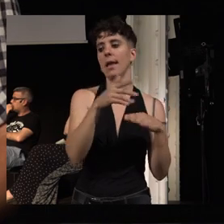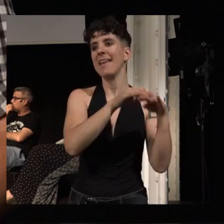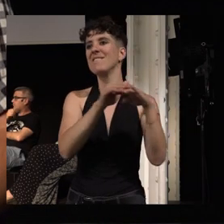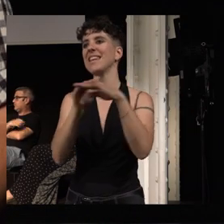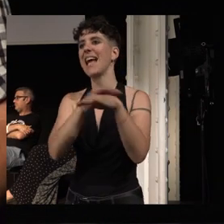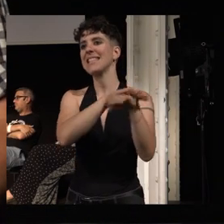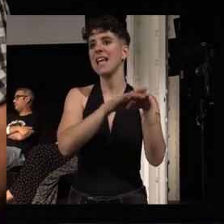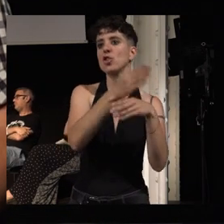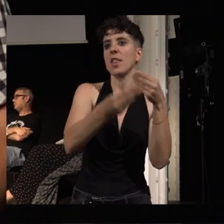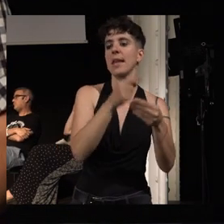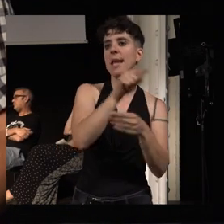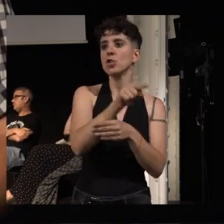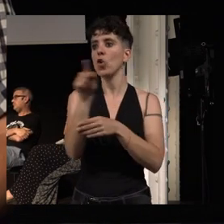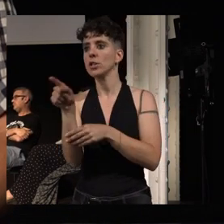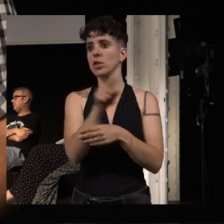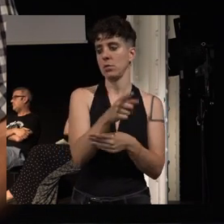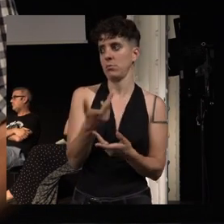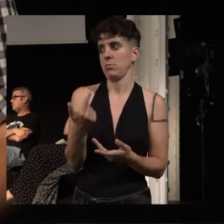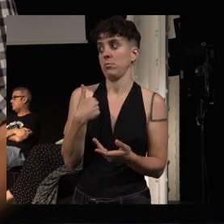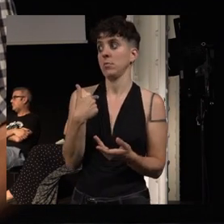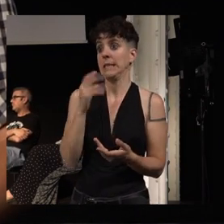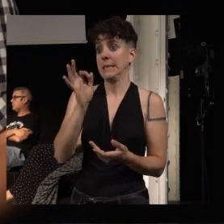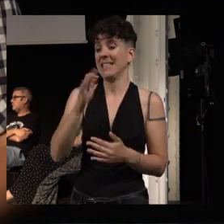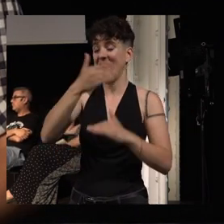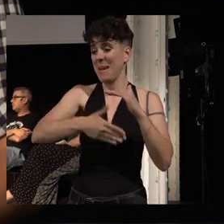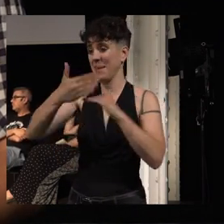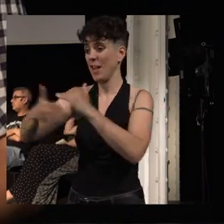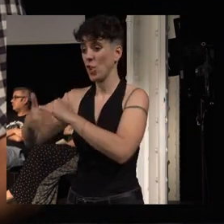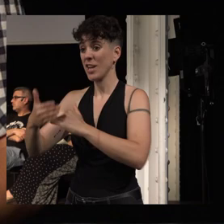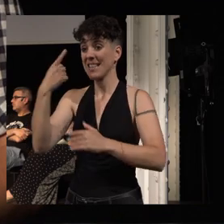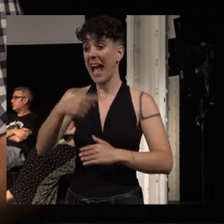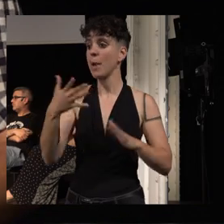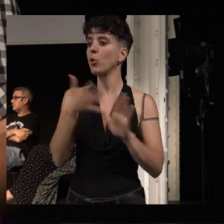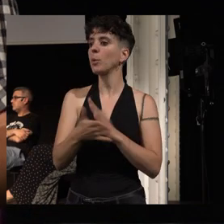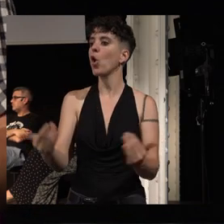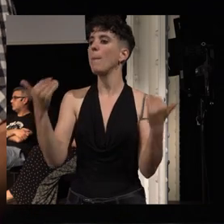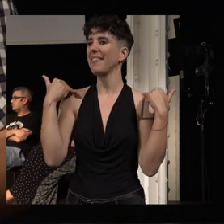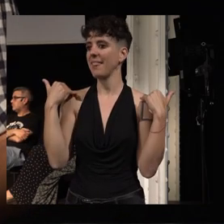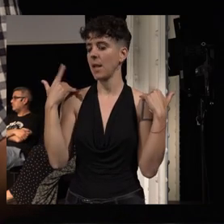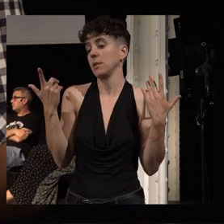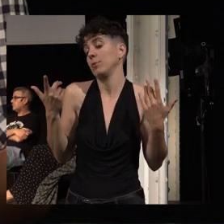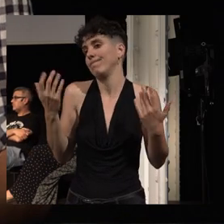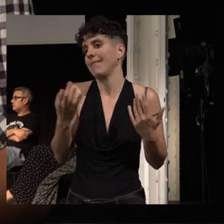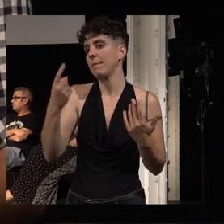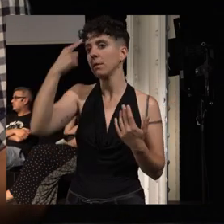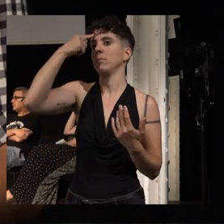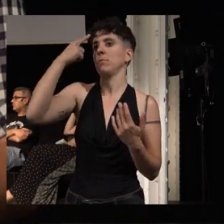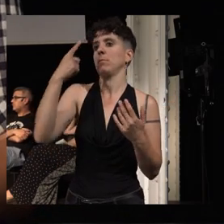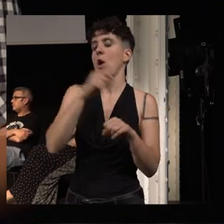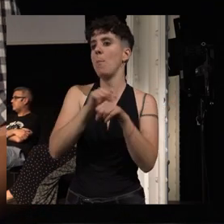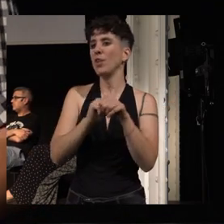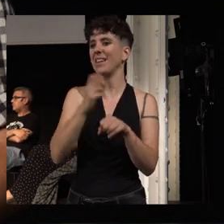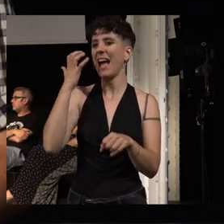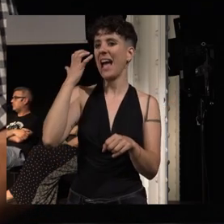otro, ¿no? Es decir, efectivamente, hay muchas limitaciones por las cuestiones de competencia y esto hay que tenerlo en cuenta, ¿no? Creo que una política queer